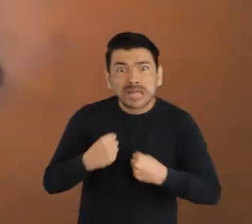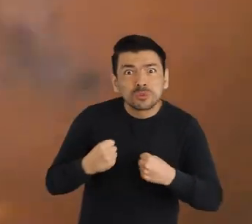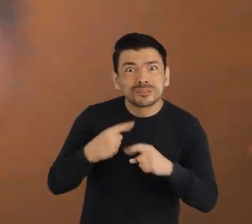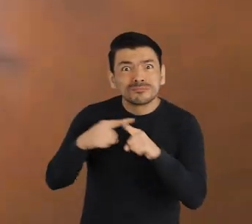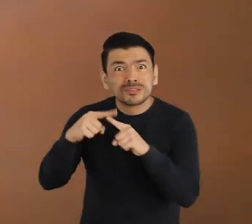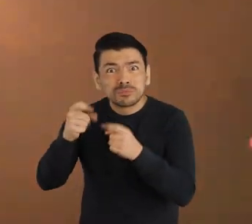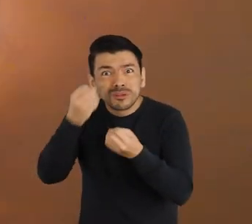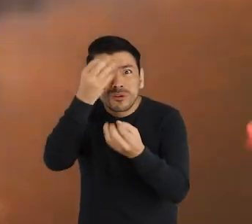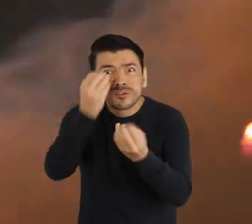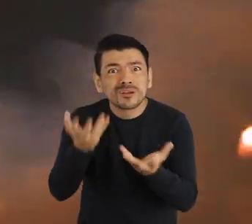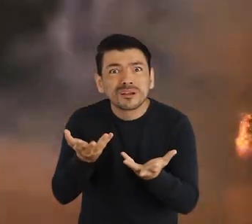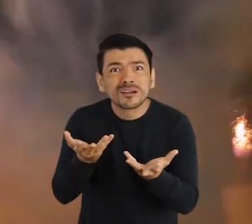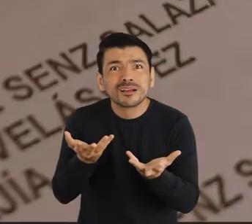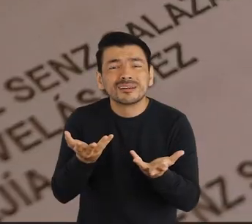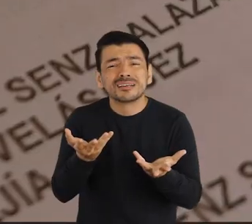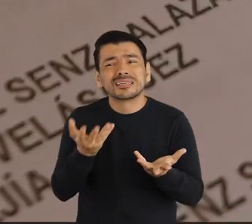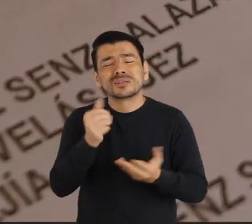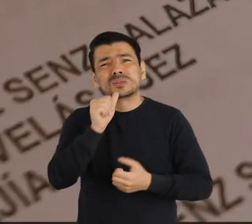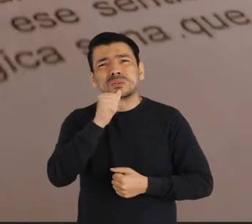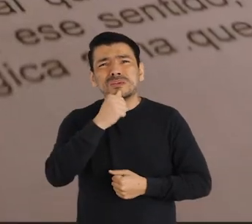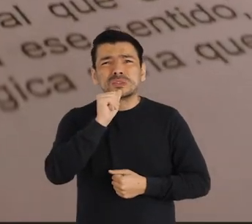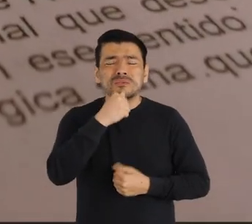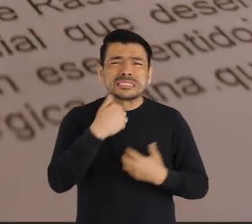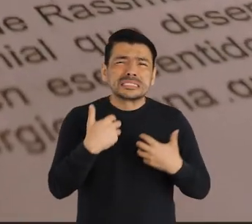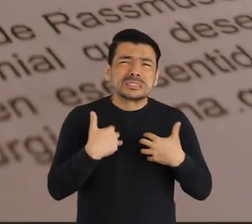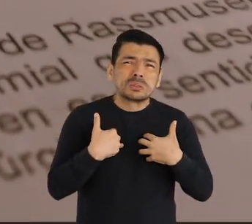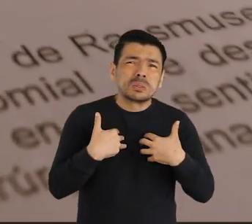¿Cómo sufriste, mi viejo?